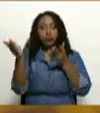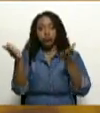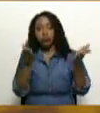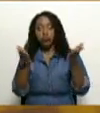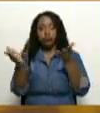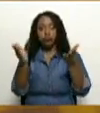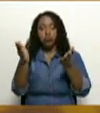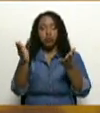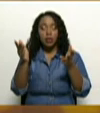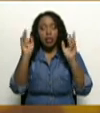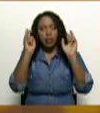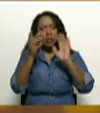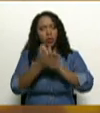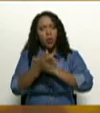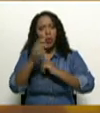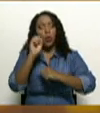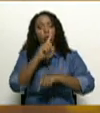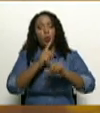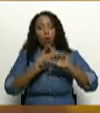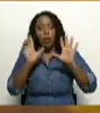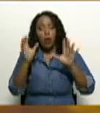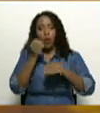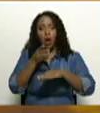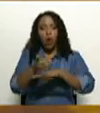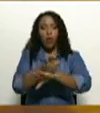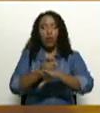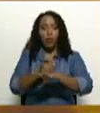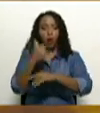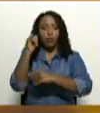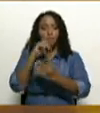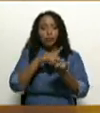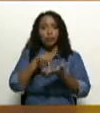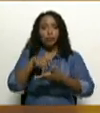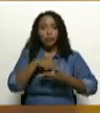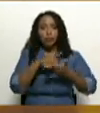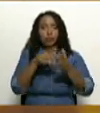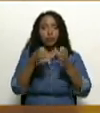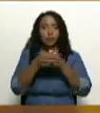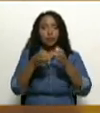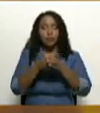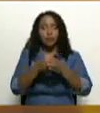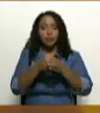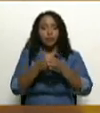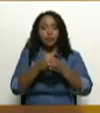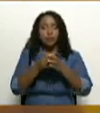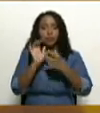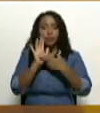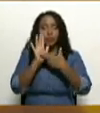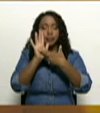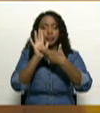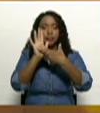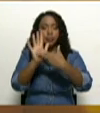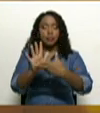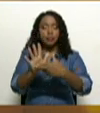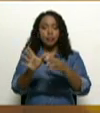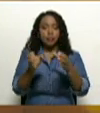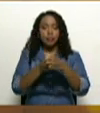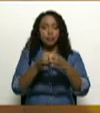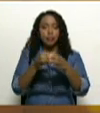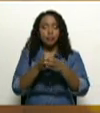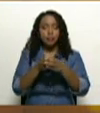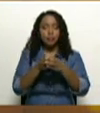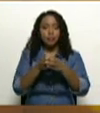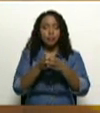Servicios en el marco del 1x10 del Buen Gobierno, en la que participa el Gabinete Ejecutivo o representantes del Gabinete Ejecutivo.